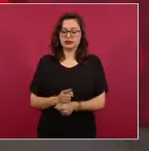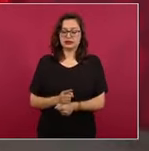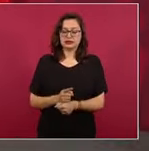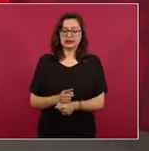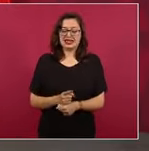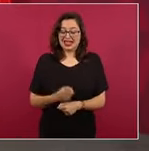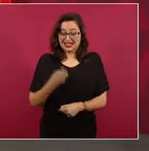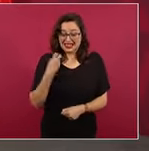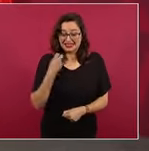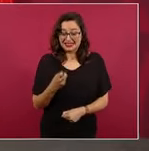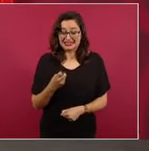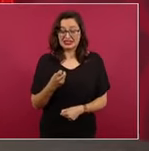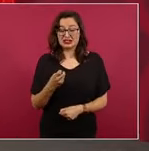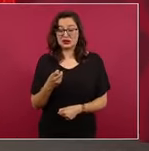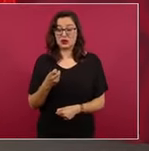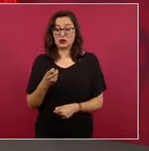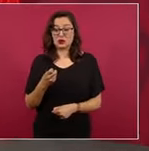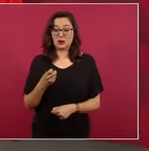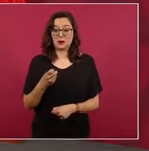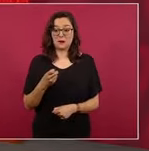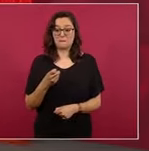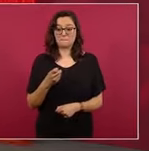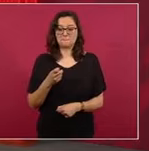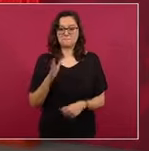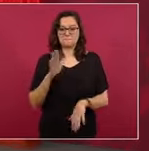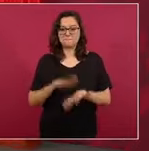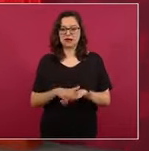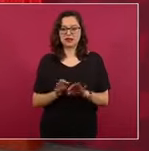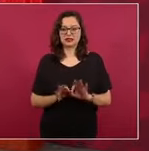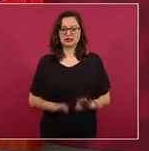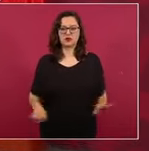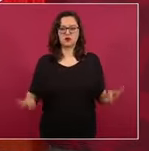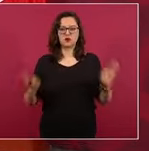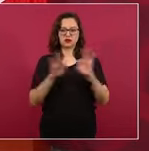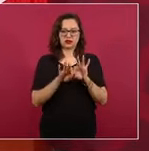es la mayor riqueza